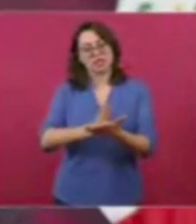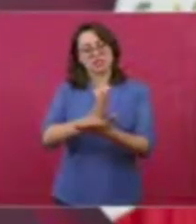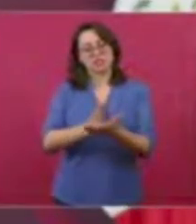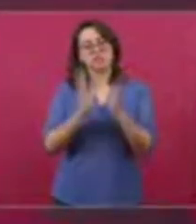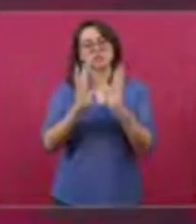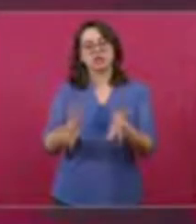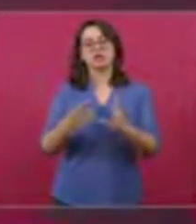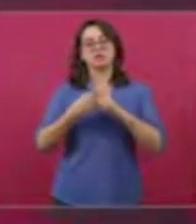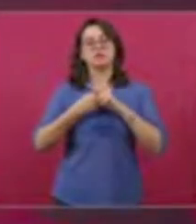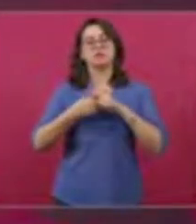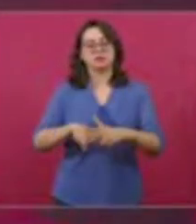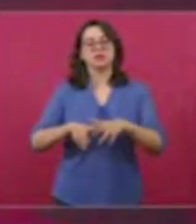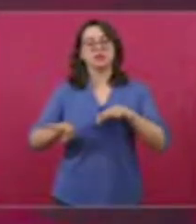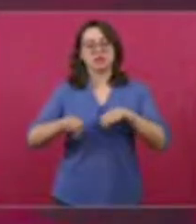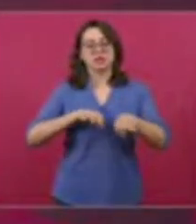a